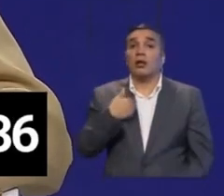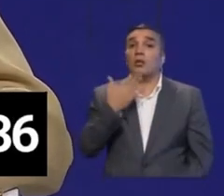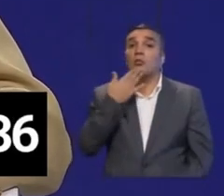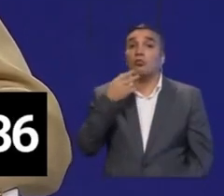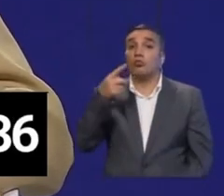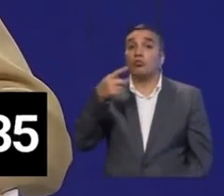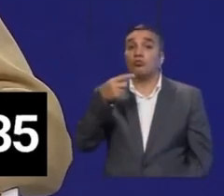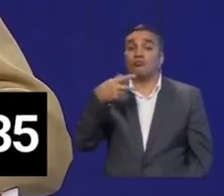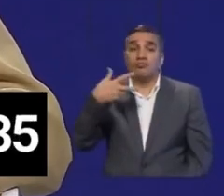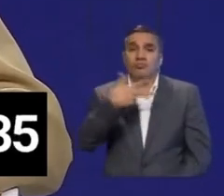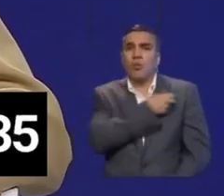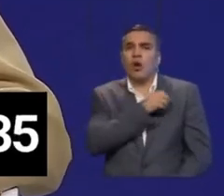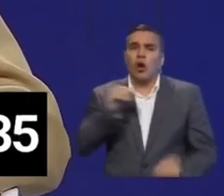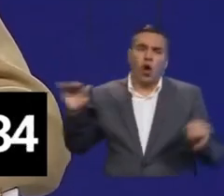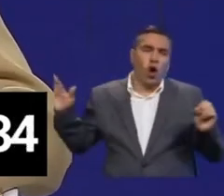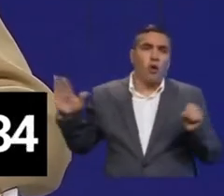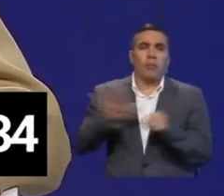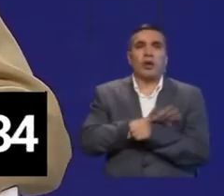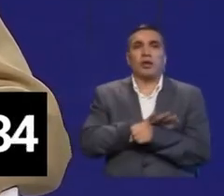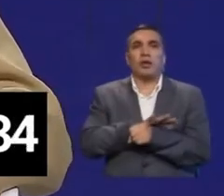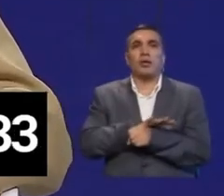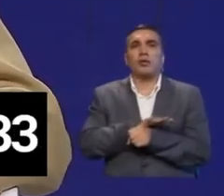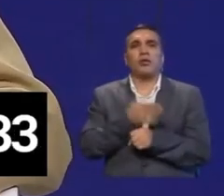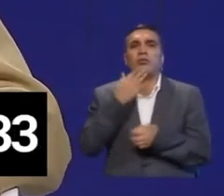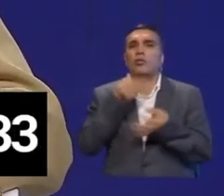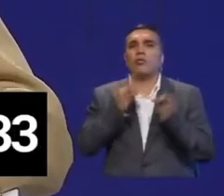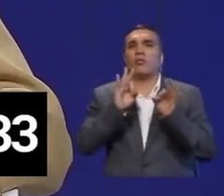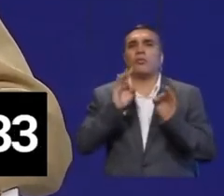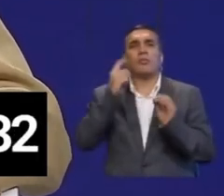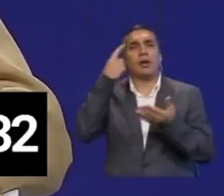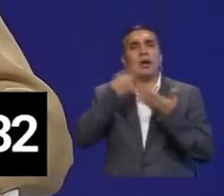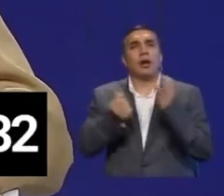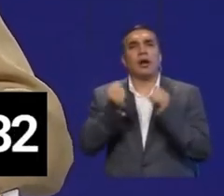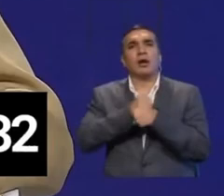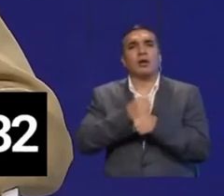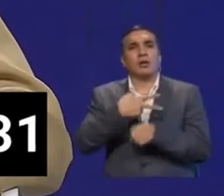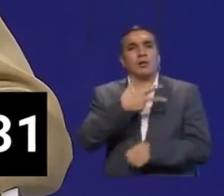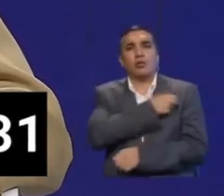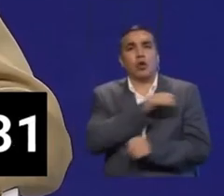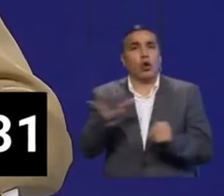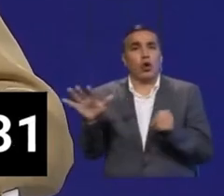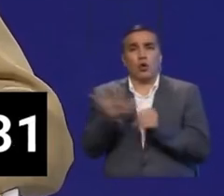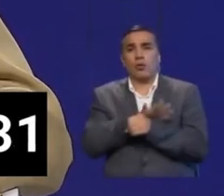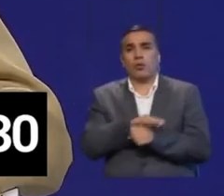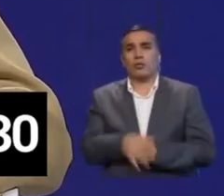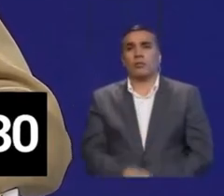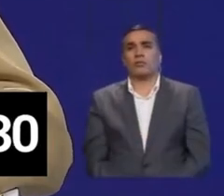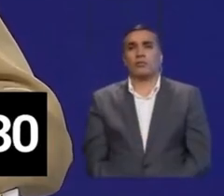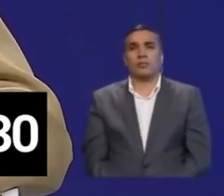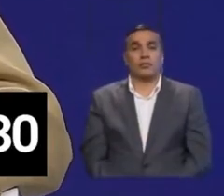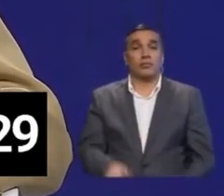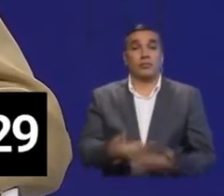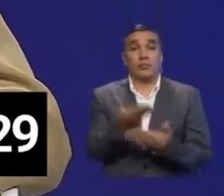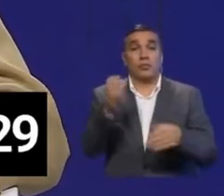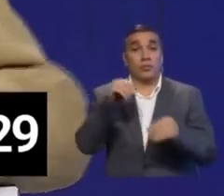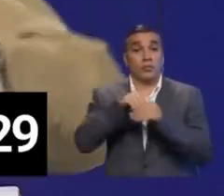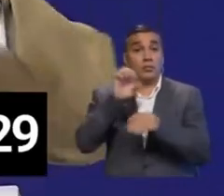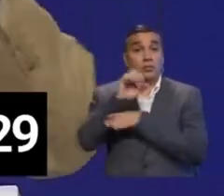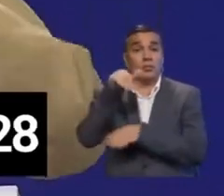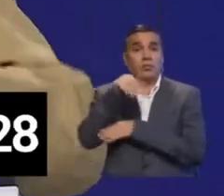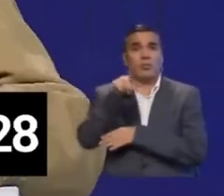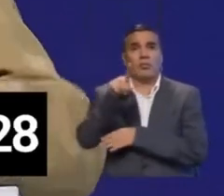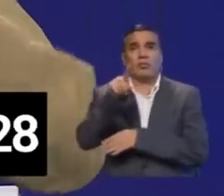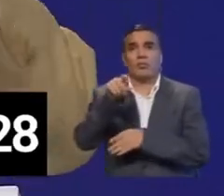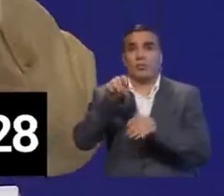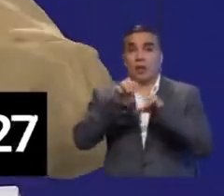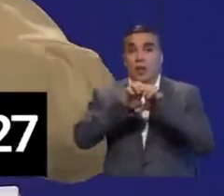una vacunación masiva. Y la única manera para hacer una distribución masiva y vacunar a todos los ecuatorianos es que